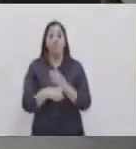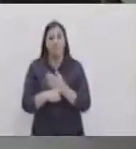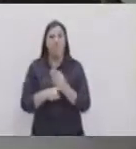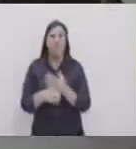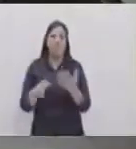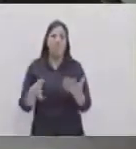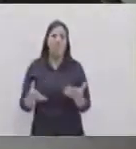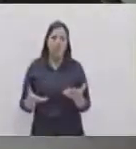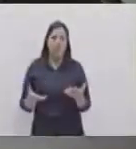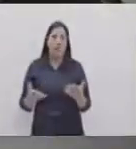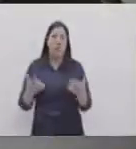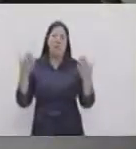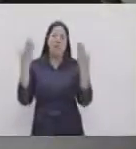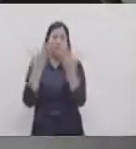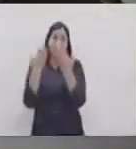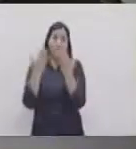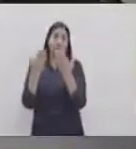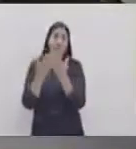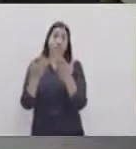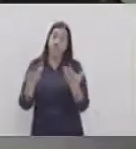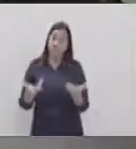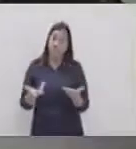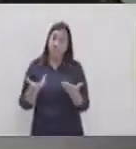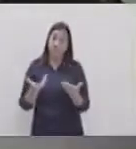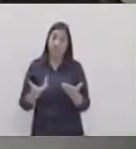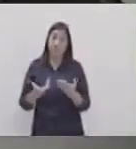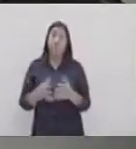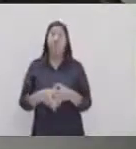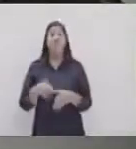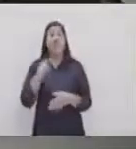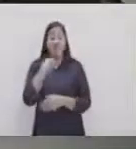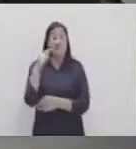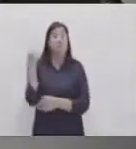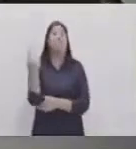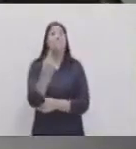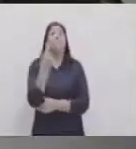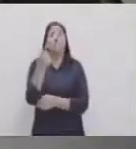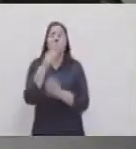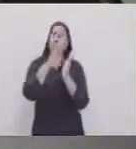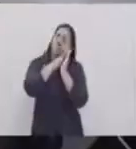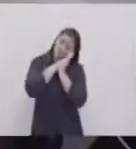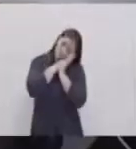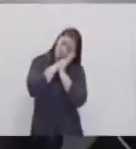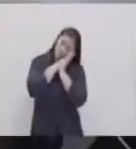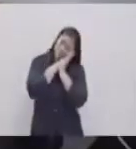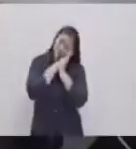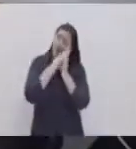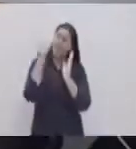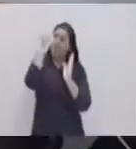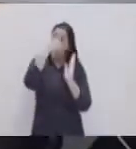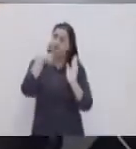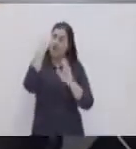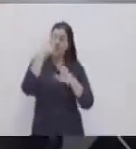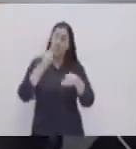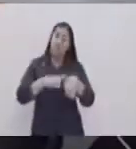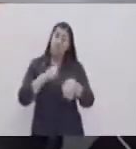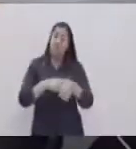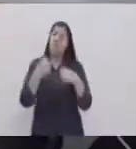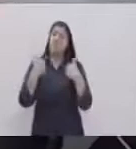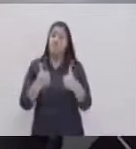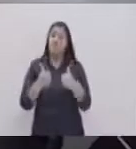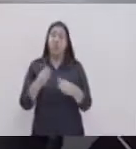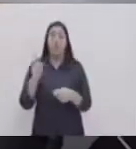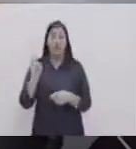repercuten en el estudio en este caso. Entonces por eso es importante dormir como corresponde. En el